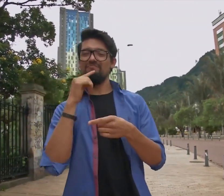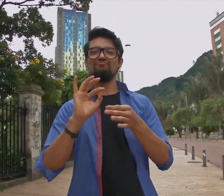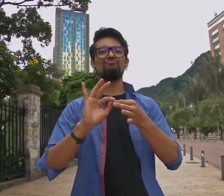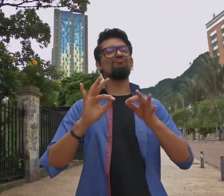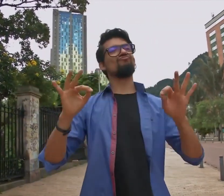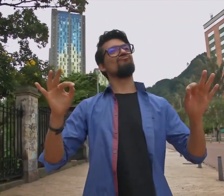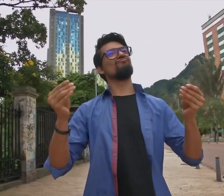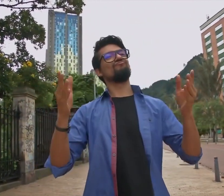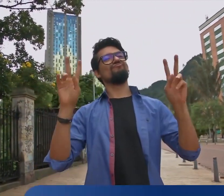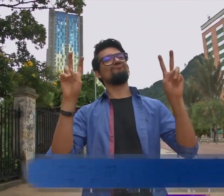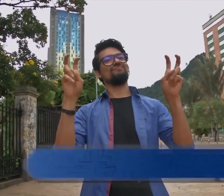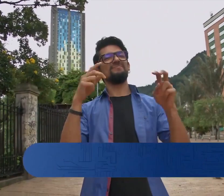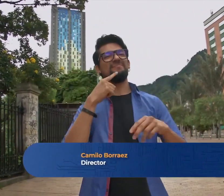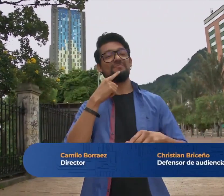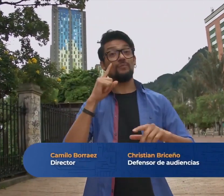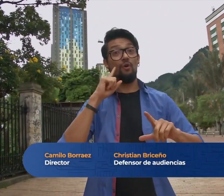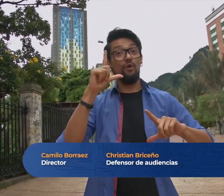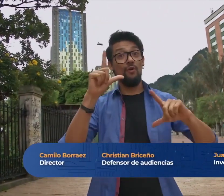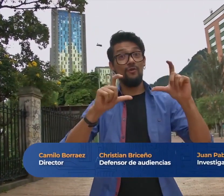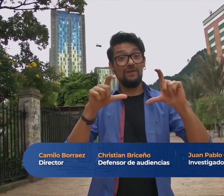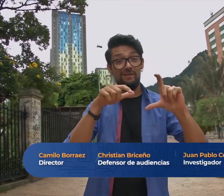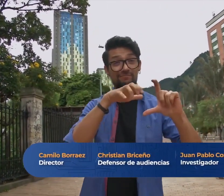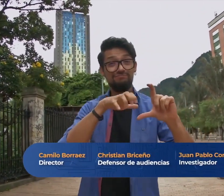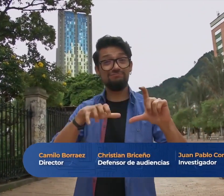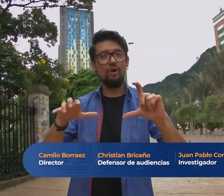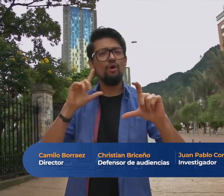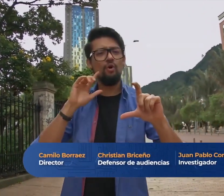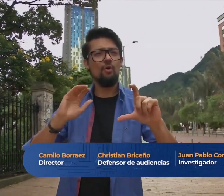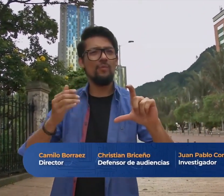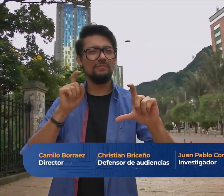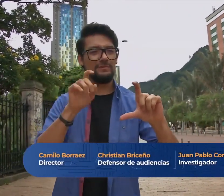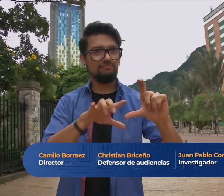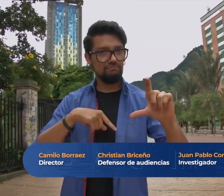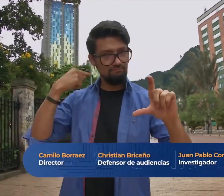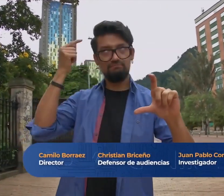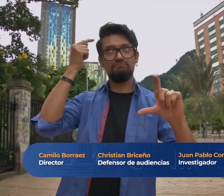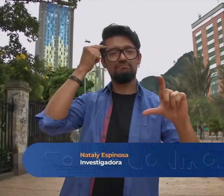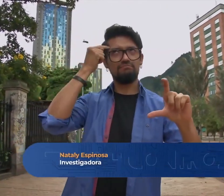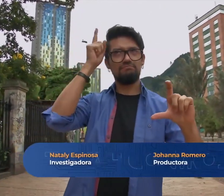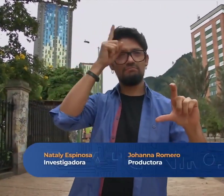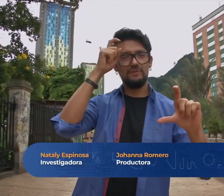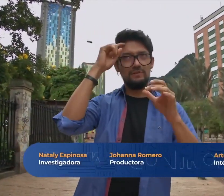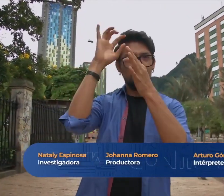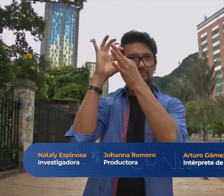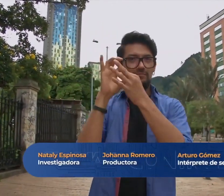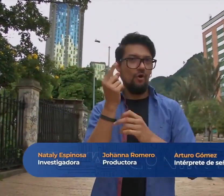Fotografiar es colocar la cabeza, el ojo y el corazón en un mismo eje.